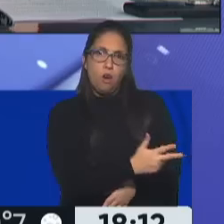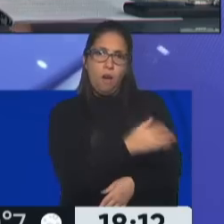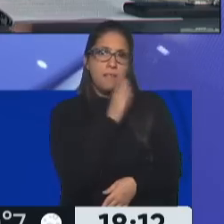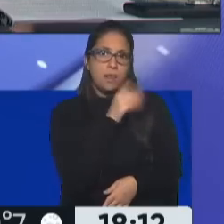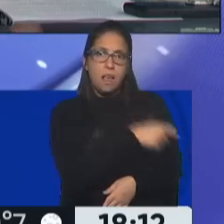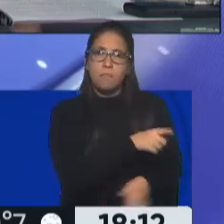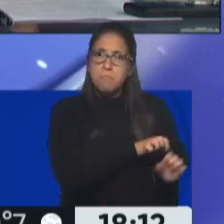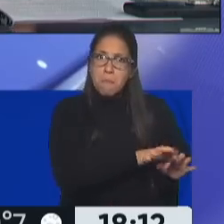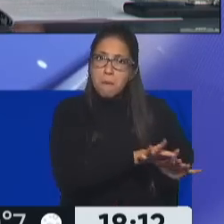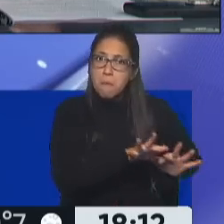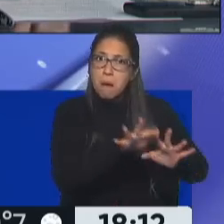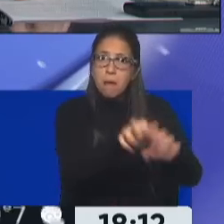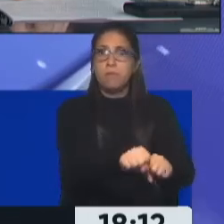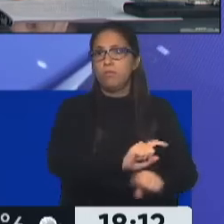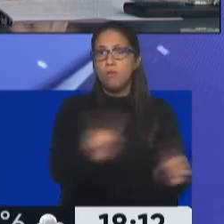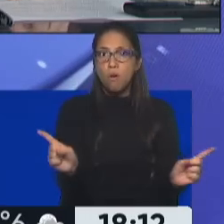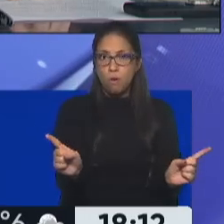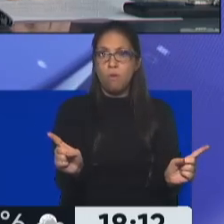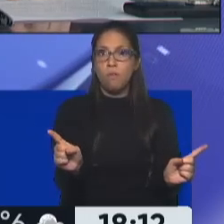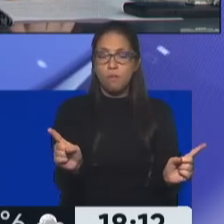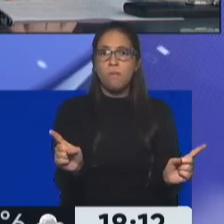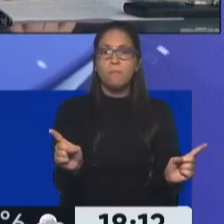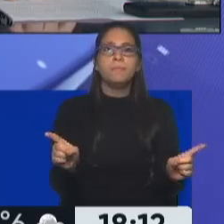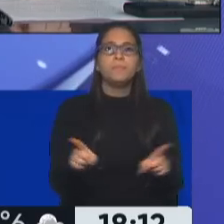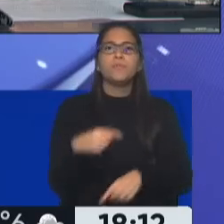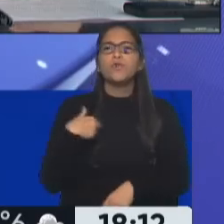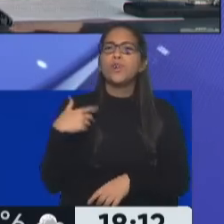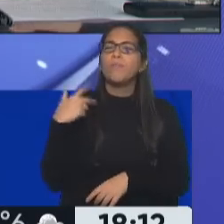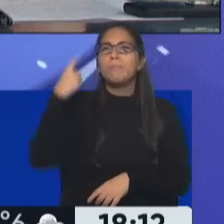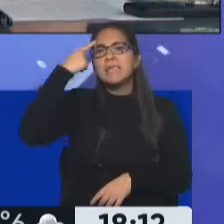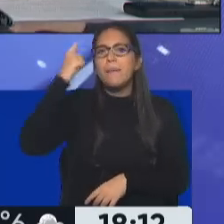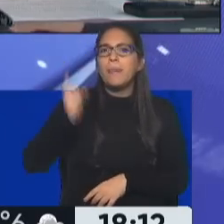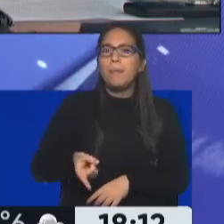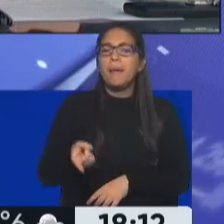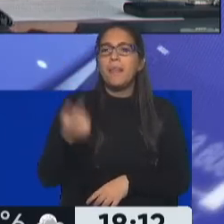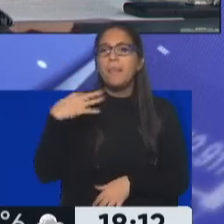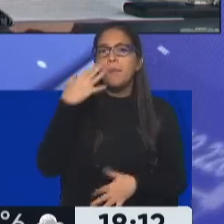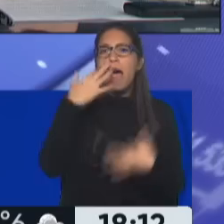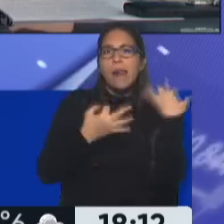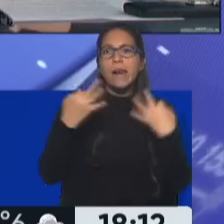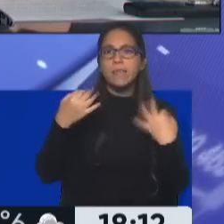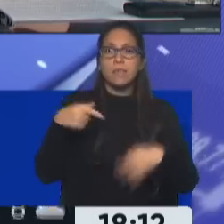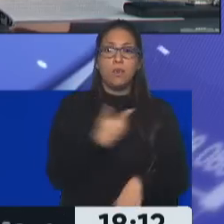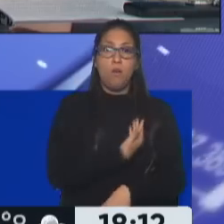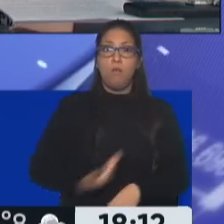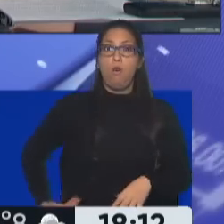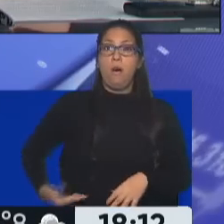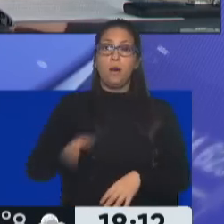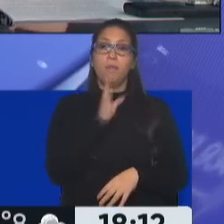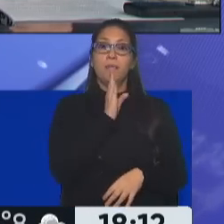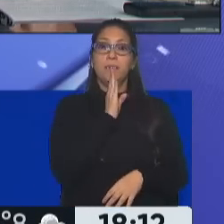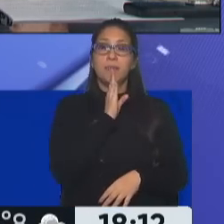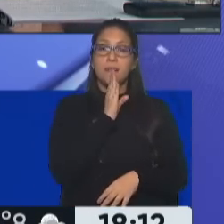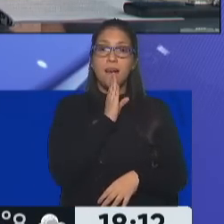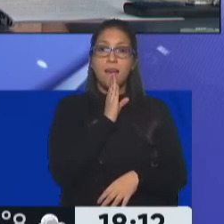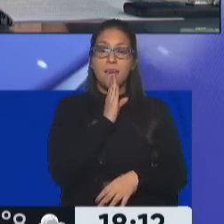avance en ese sentido. De hecho, esto me da pie, yo decía, bueno, también analizar los distintos frentes que tiene el gobierno de Benjamín Netanyahu en este